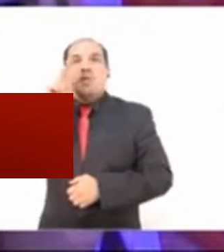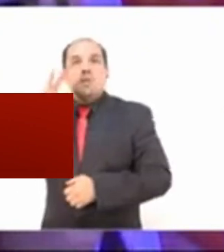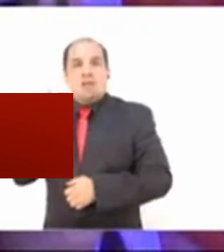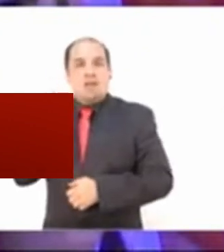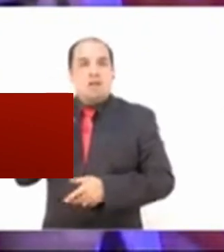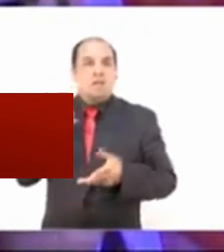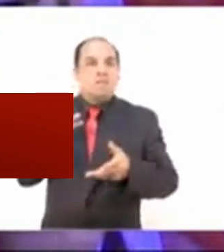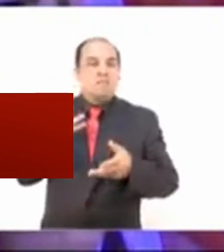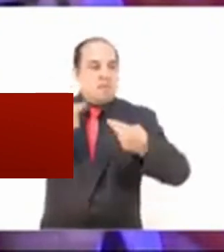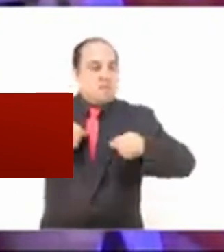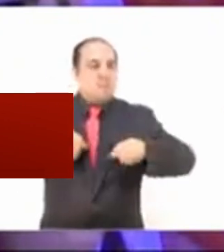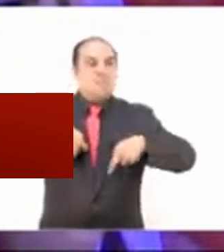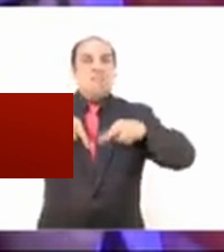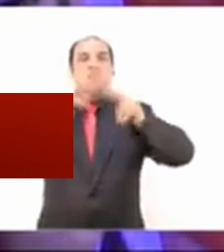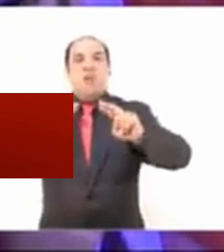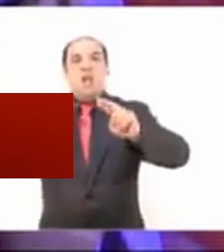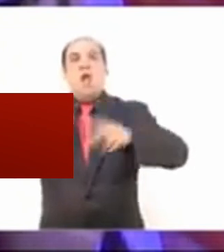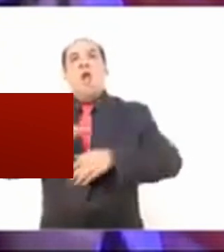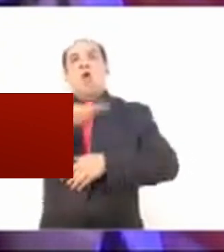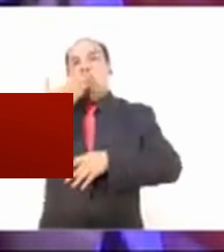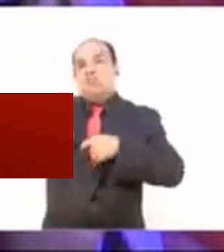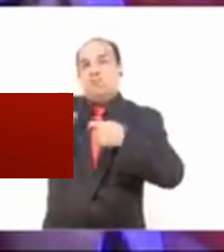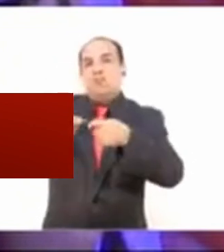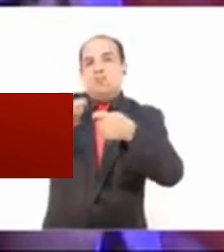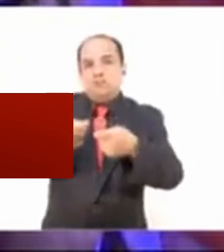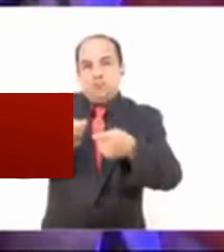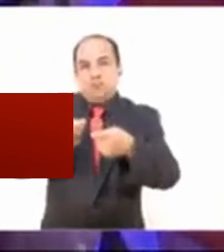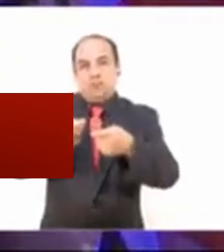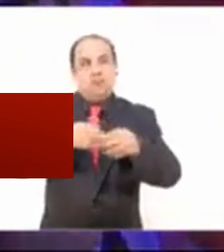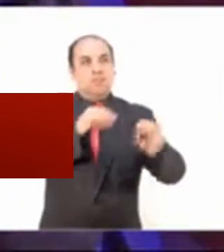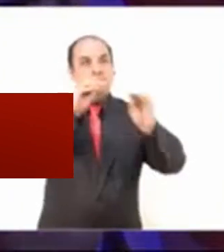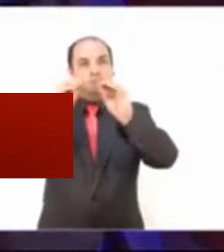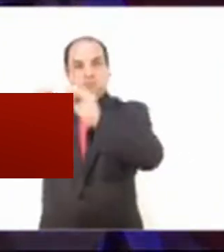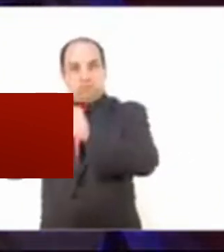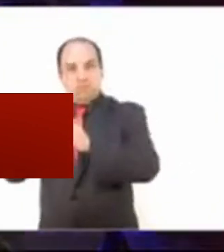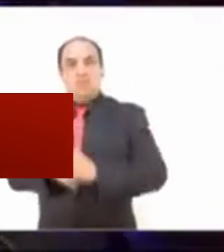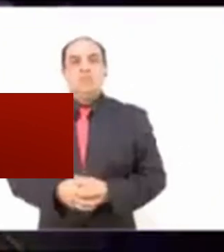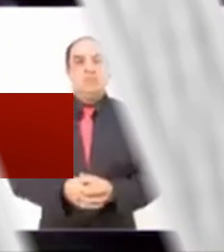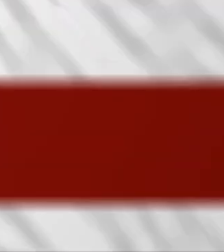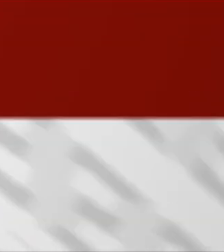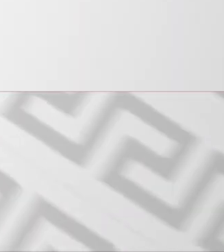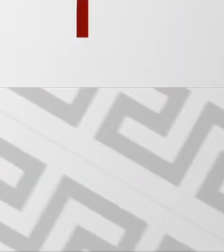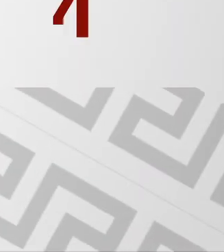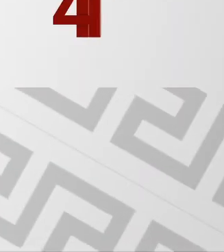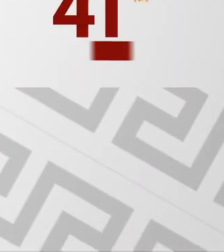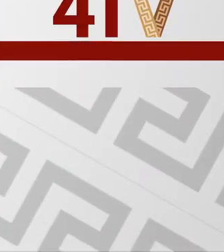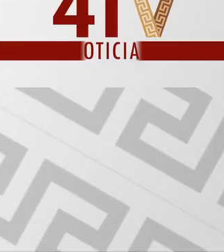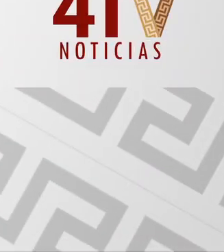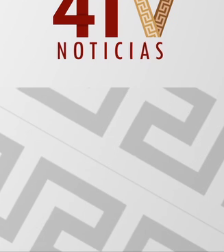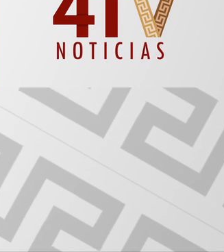Vean de qué manera están representando nuestras tradiciones.